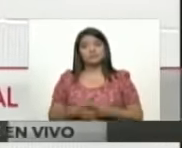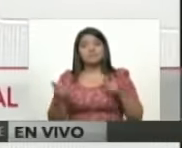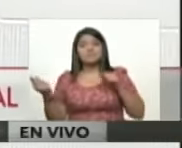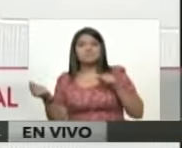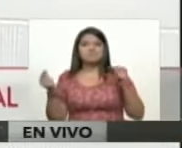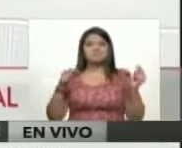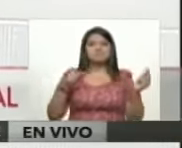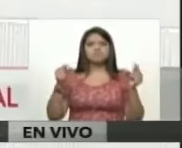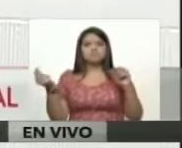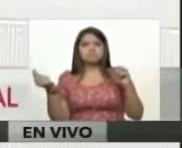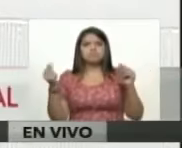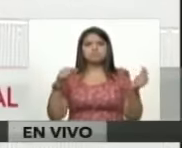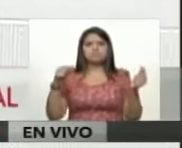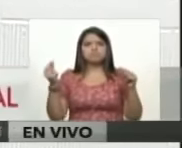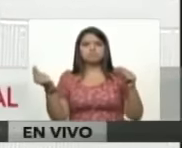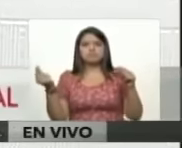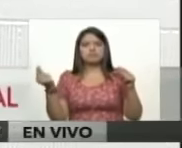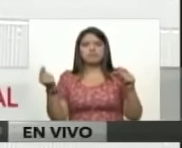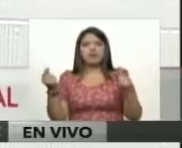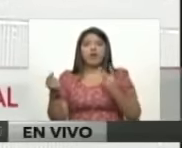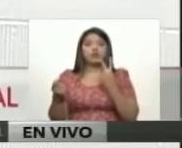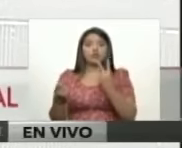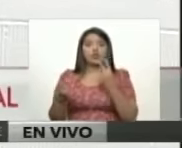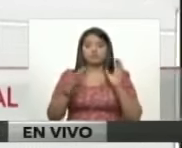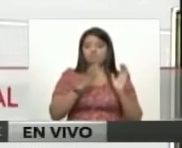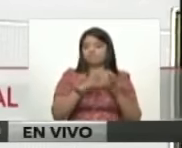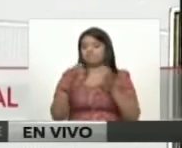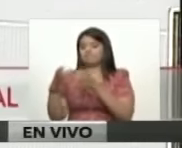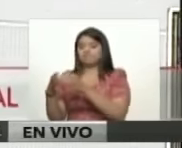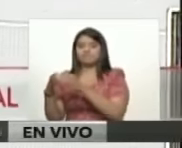de confrontación entre dos modelos